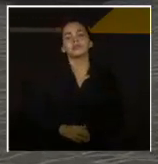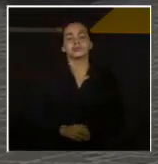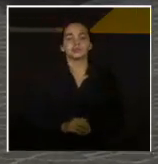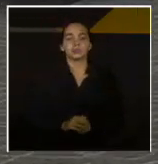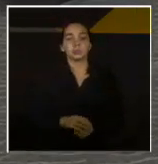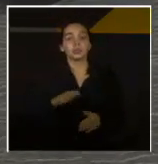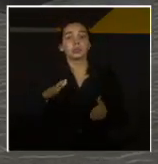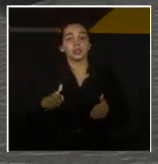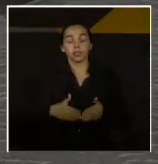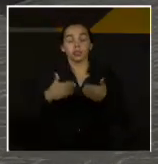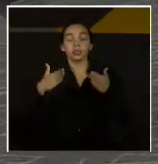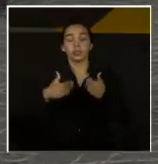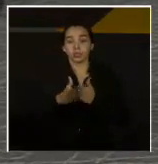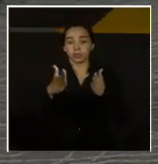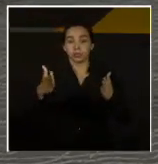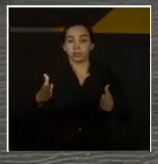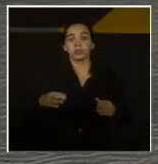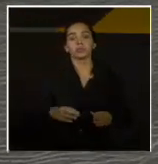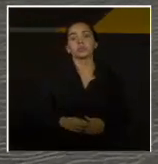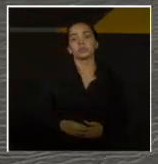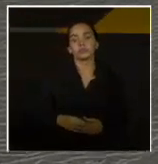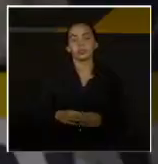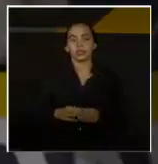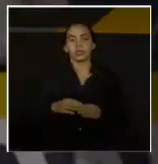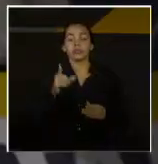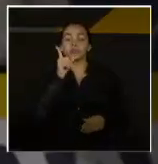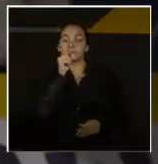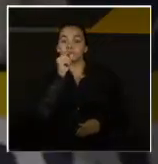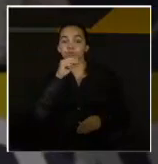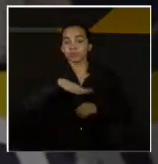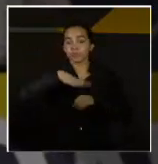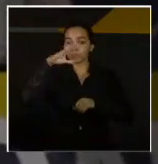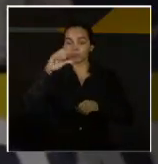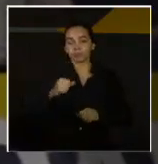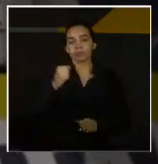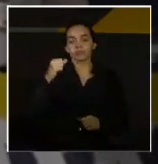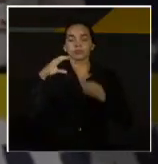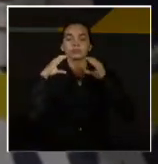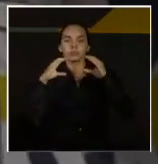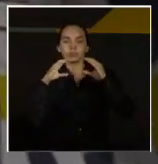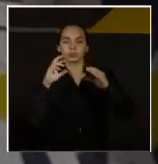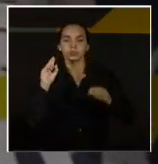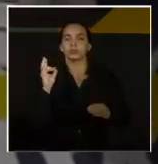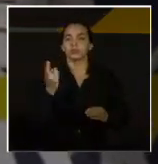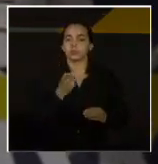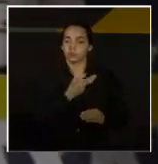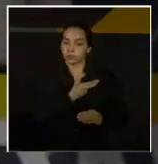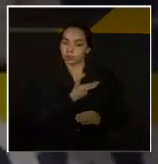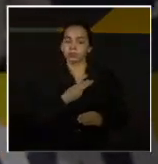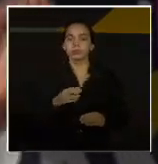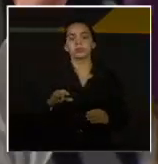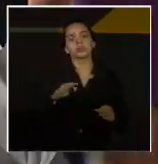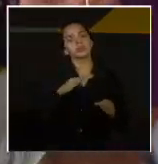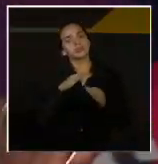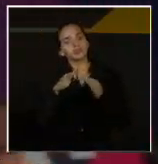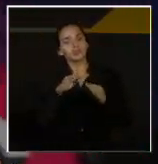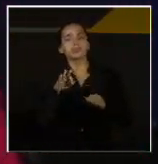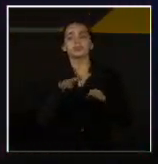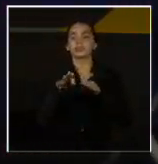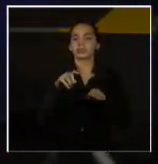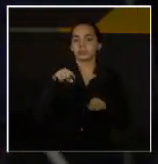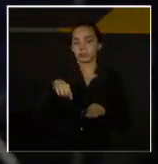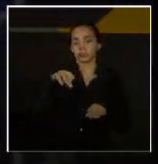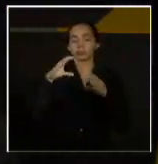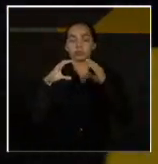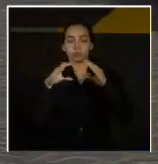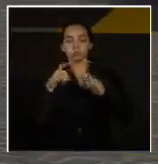vamos a generar el escuadrón costero de la policía también para cuidar nuestro litoral y vamos a trabajar en la prevención